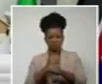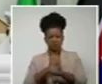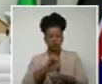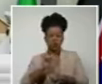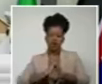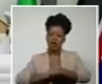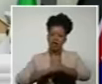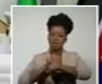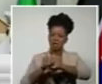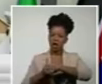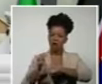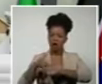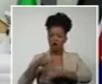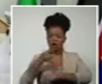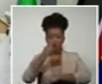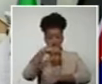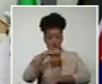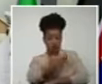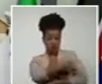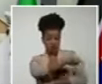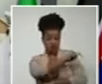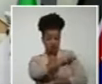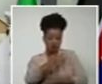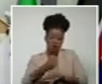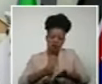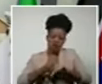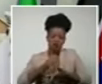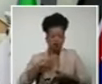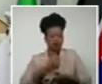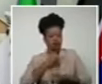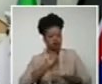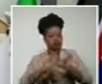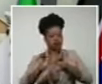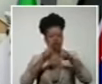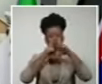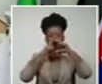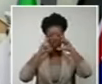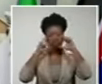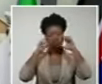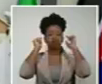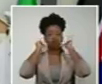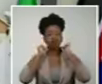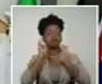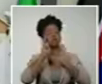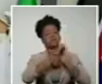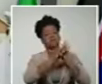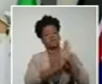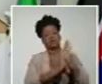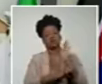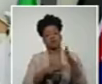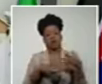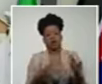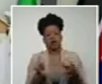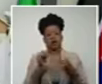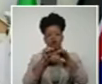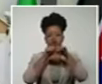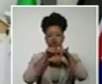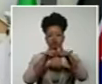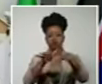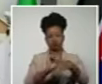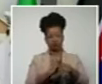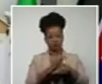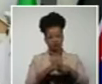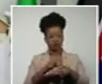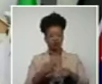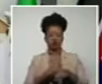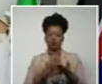argelinos, protegiéndonos, cuidándonos y extremando las medidas para evitar contagios, continuamos